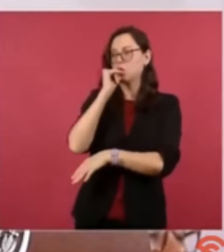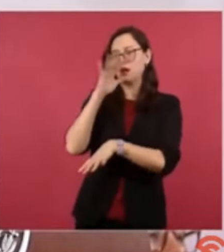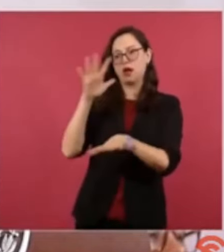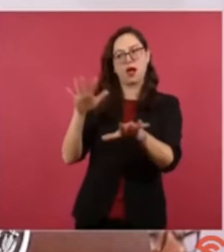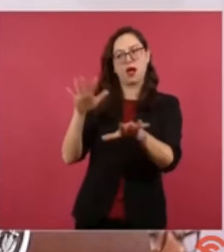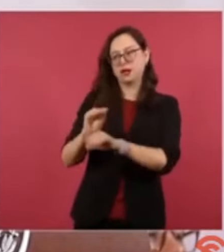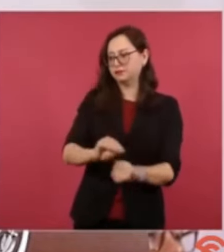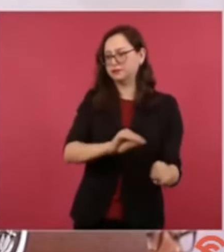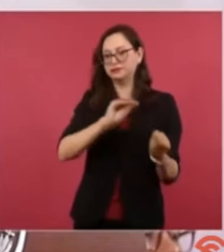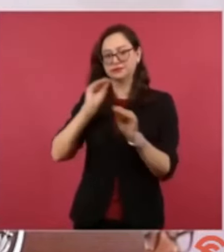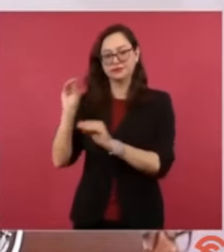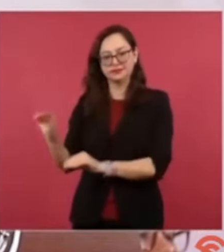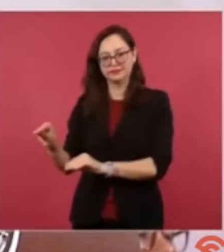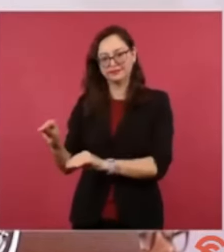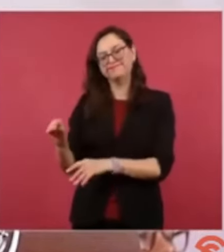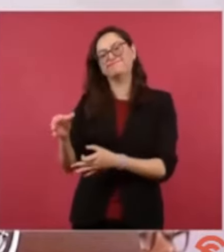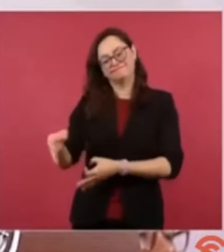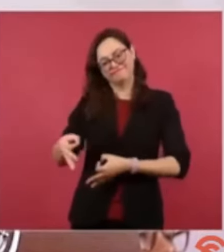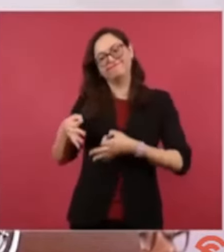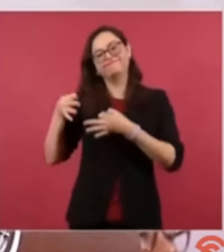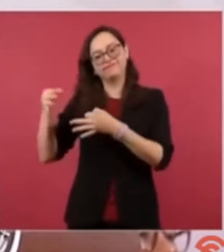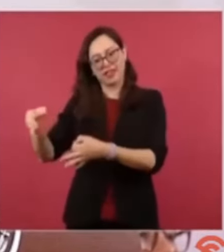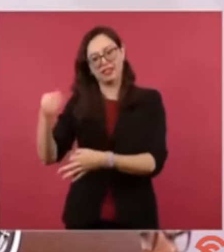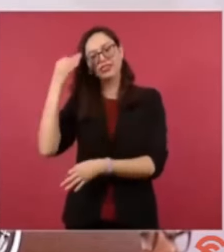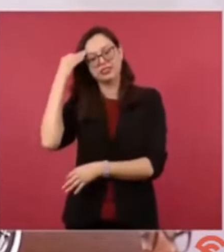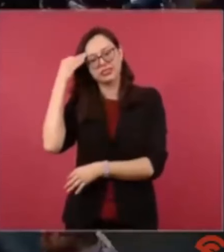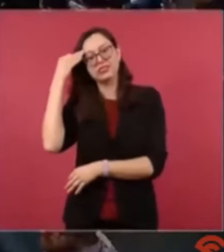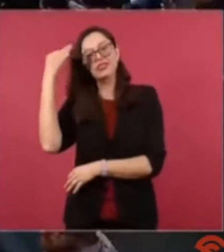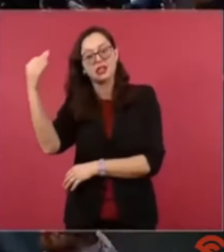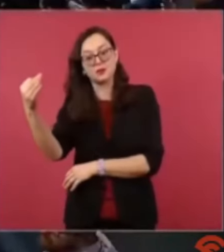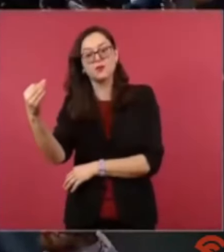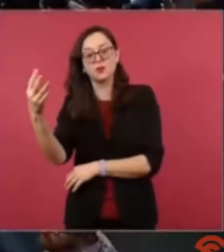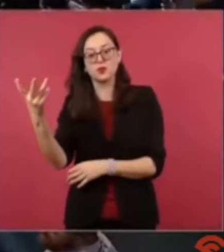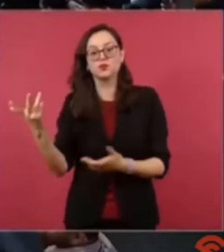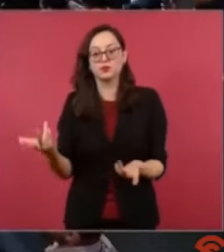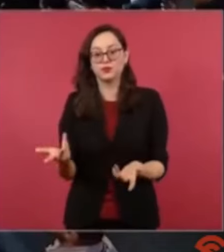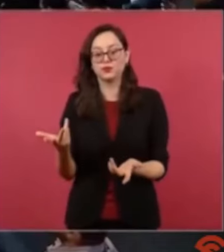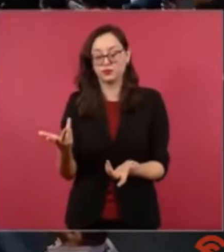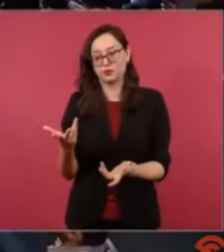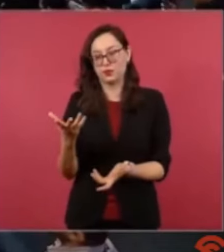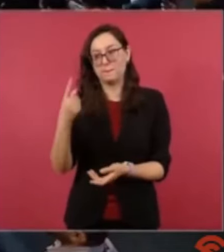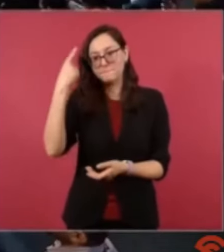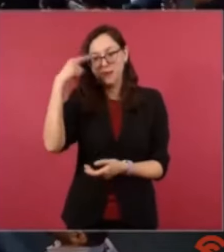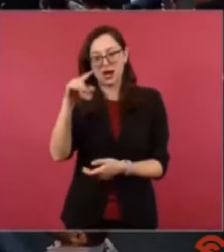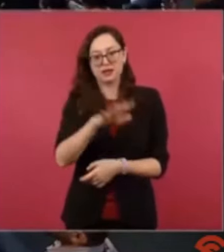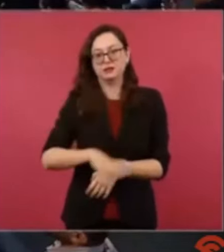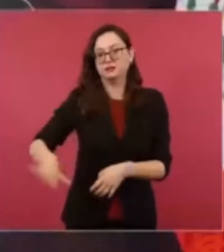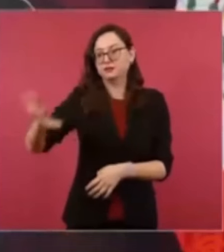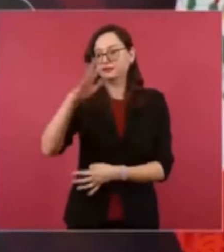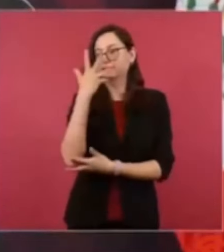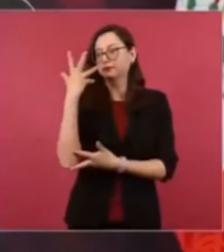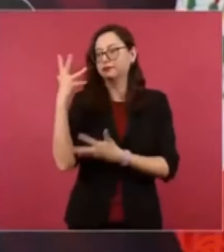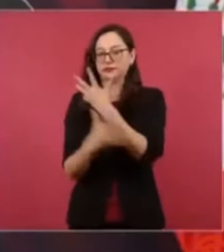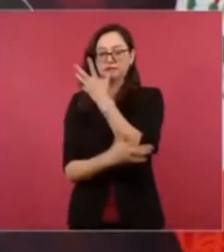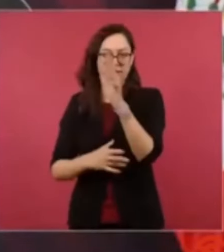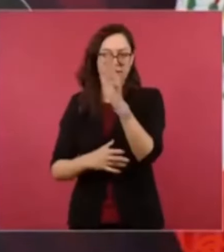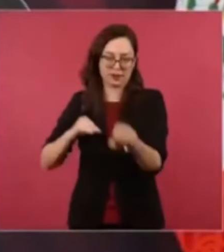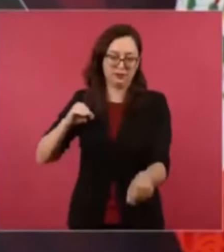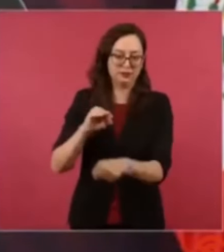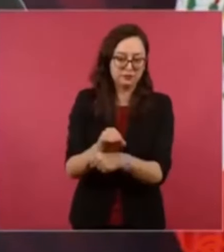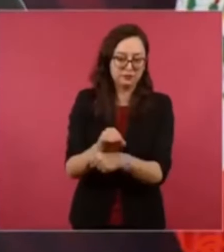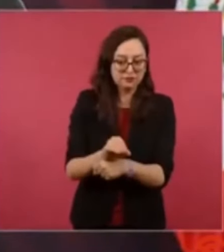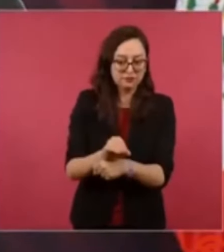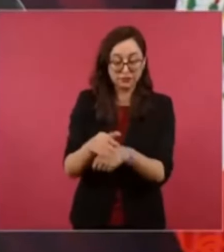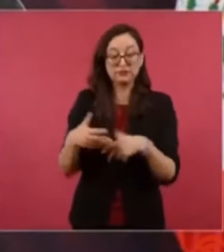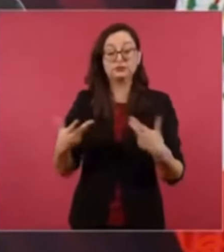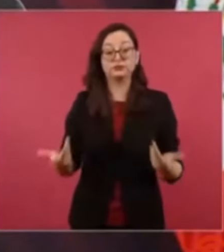el medio ambiente. Es la obra con más pasos de fauna que